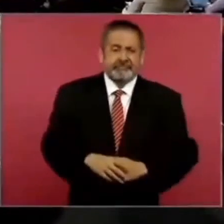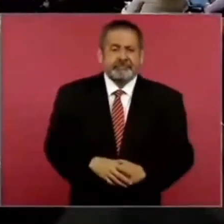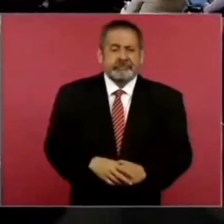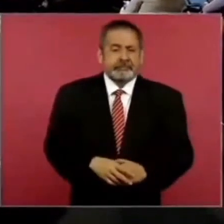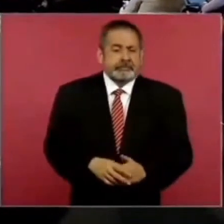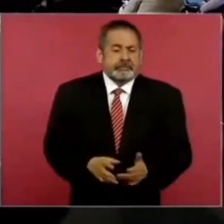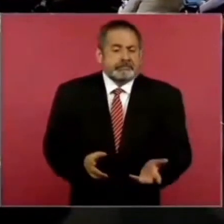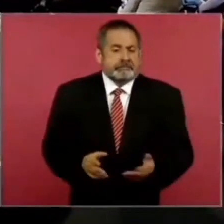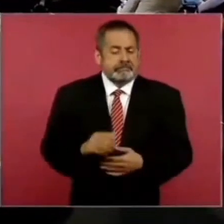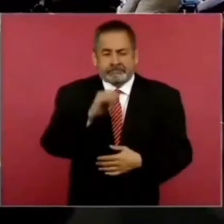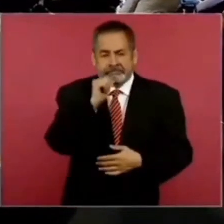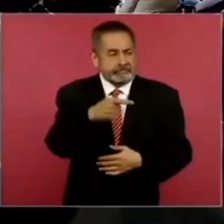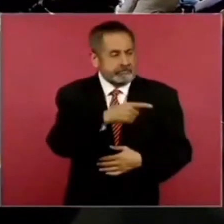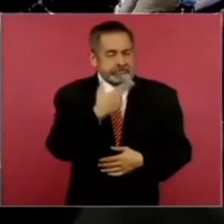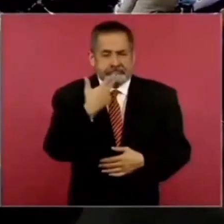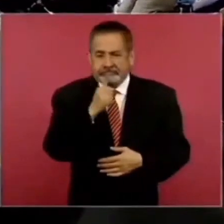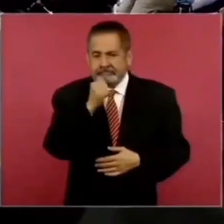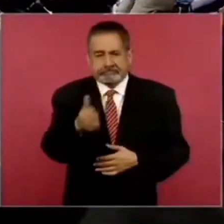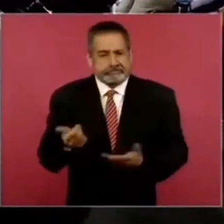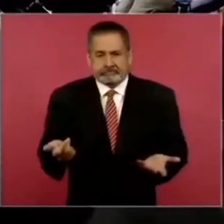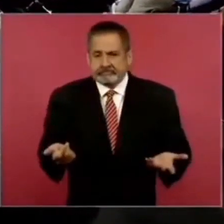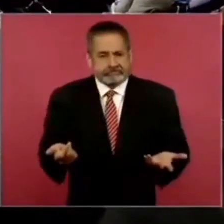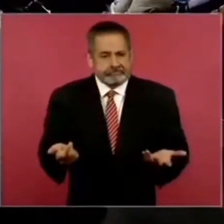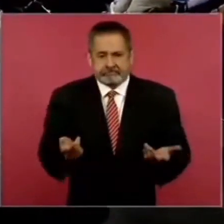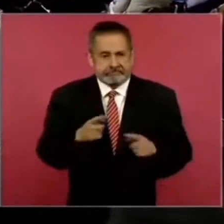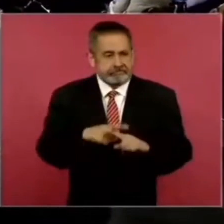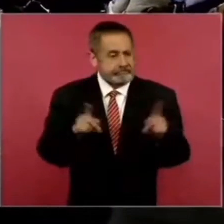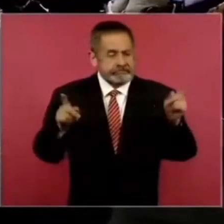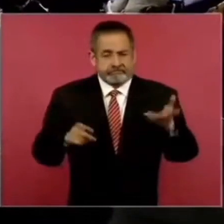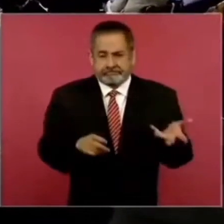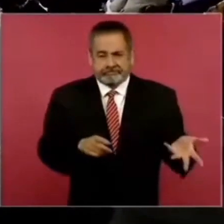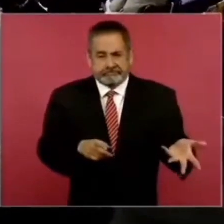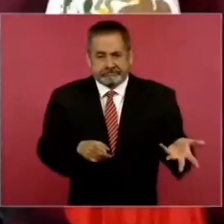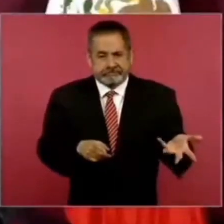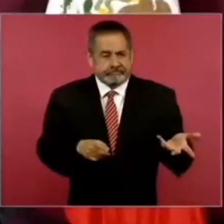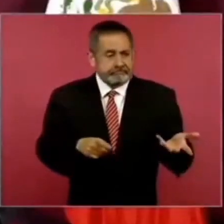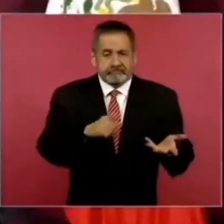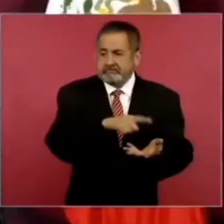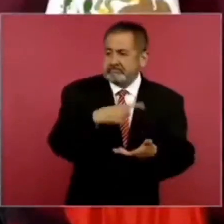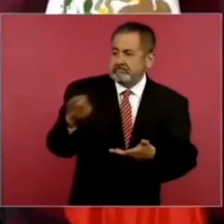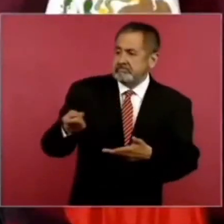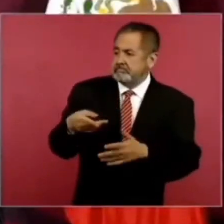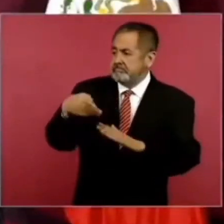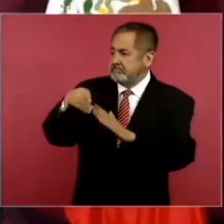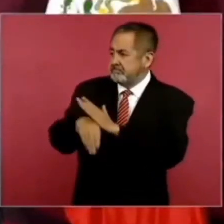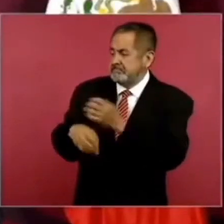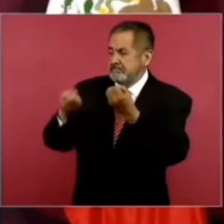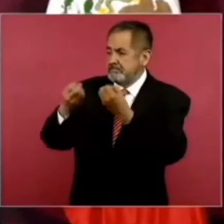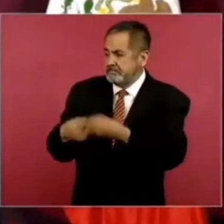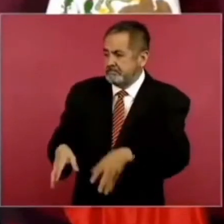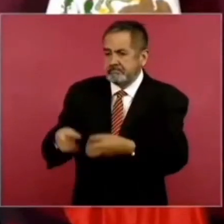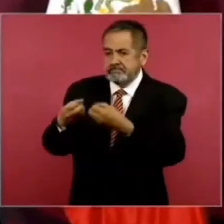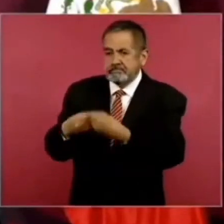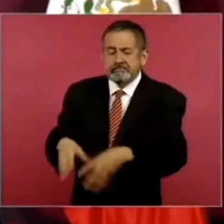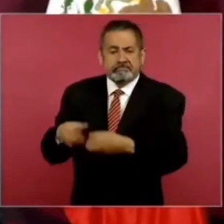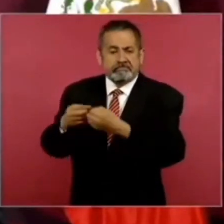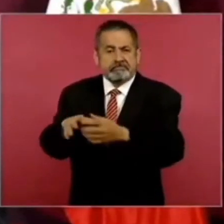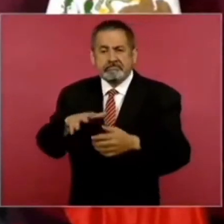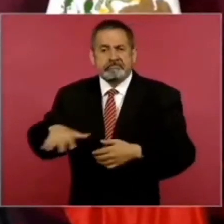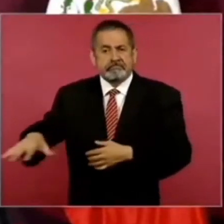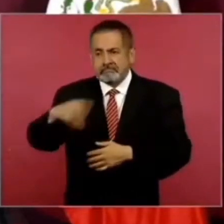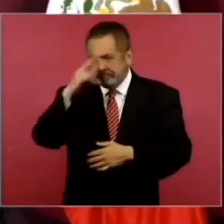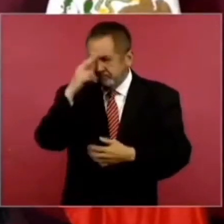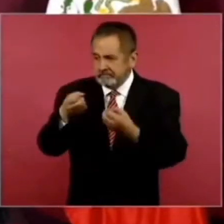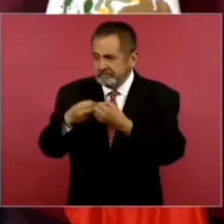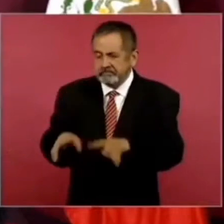Pues en nada, al contrario, perjudica a la mayoría del pueblo de México. Es un poder